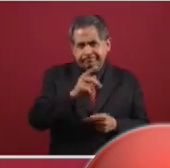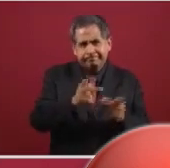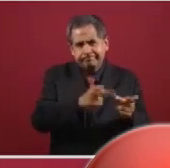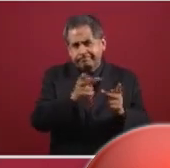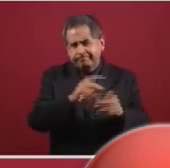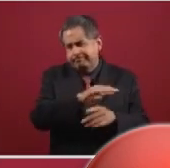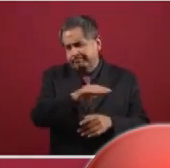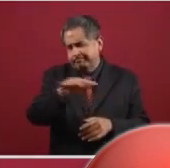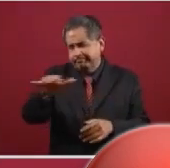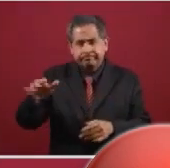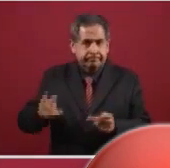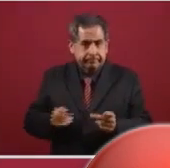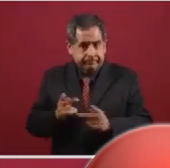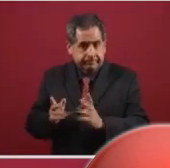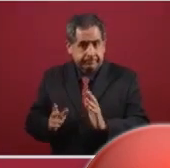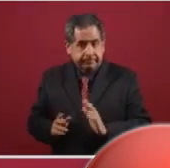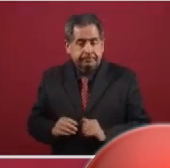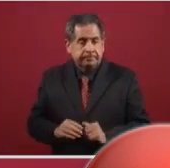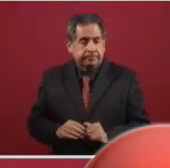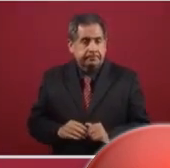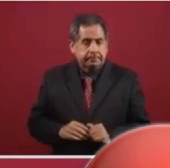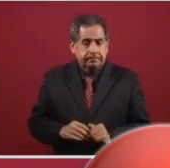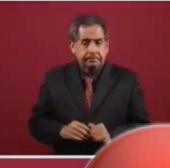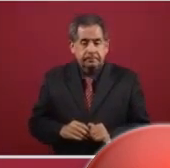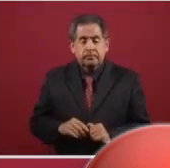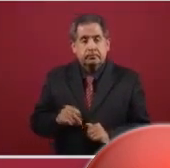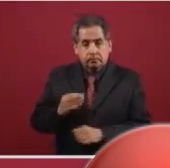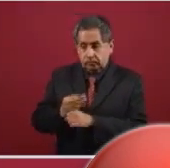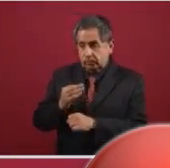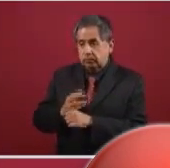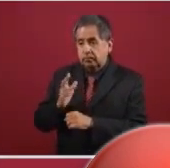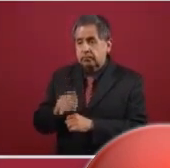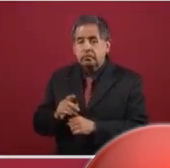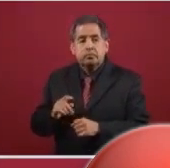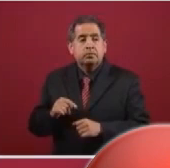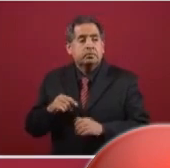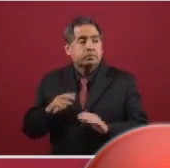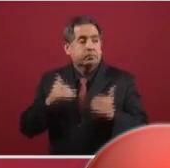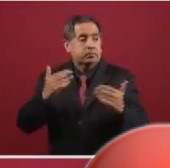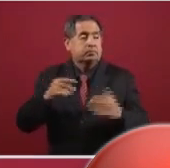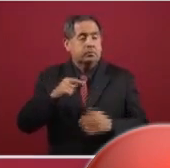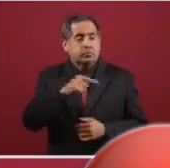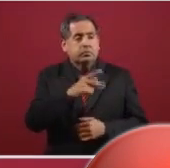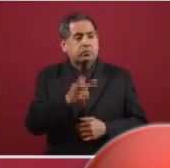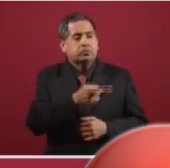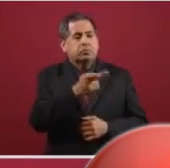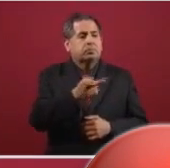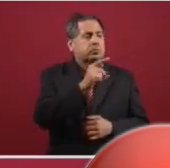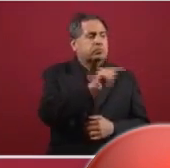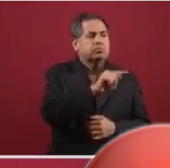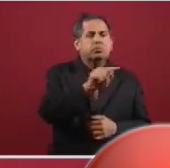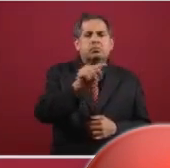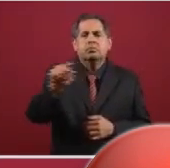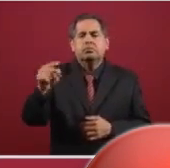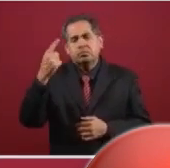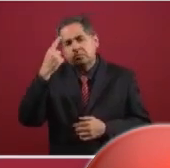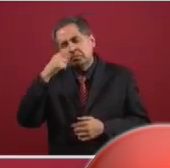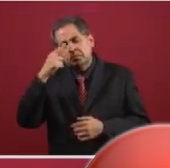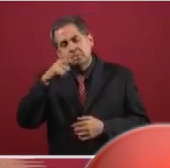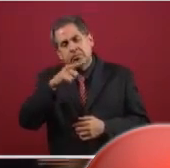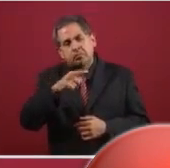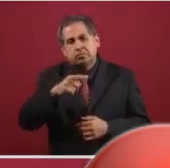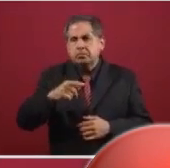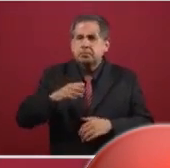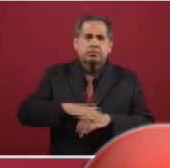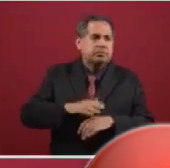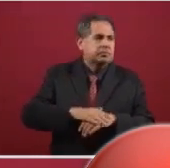consultas con el propósito de